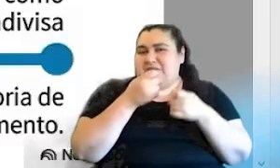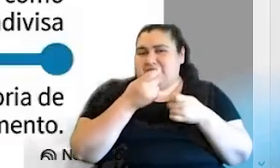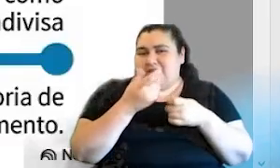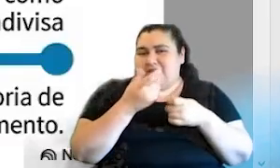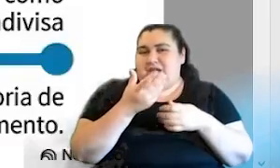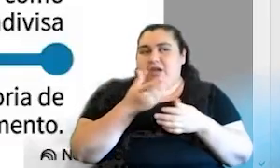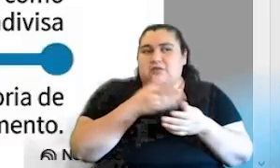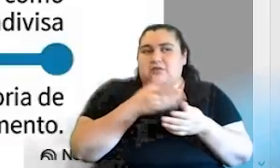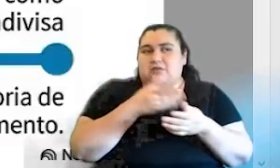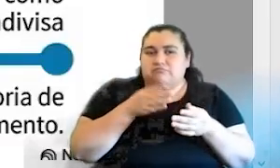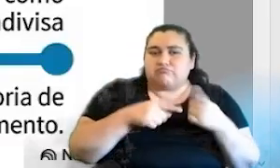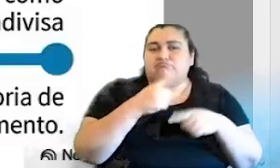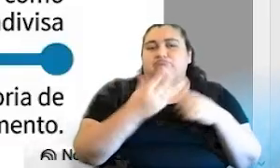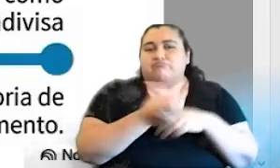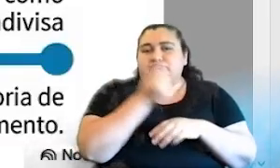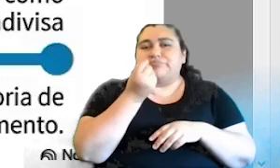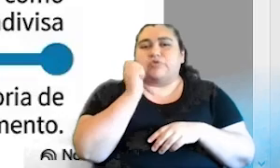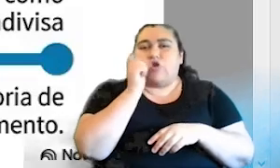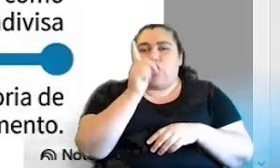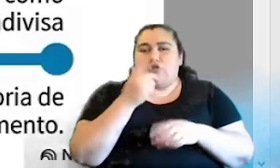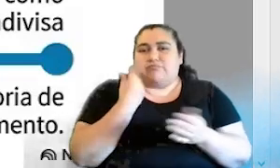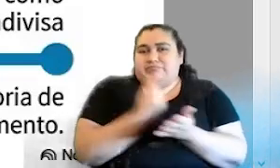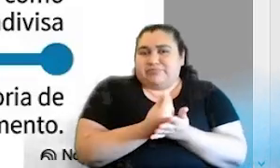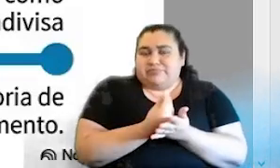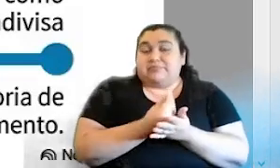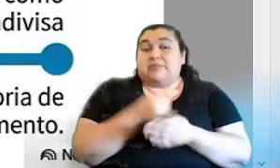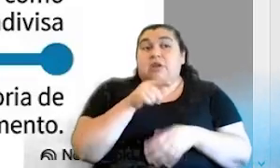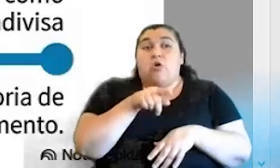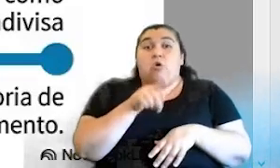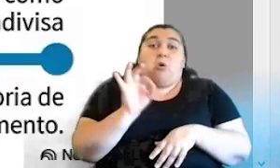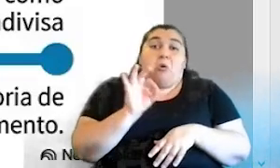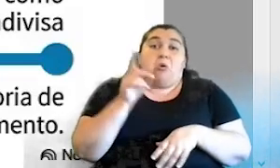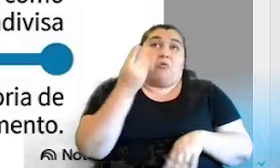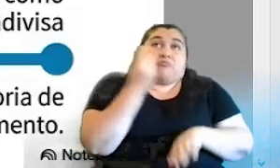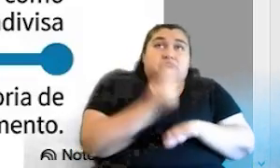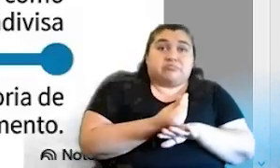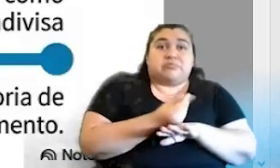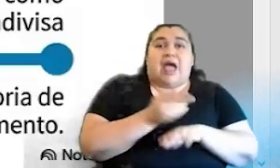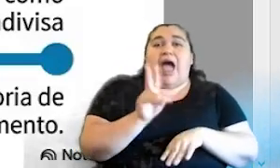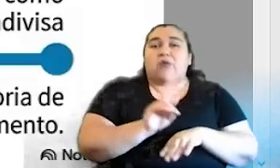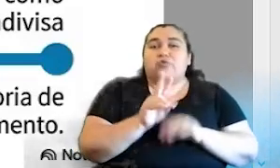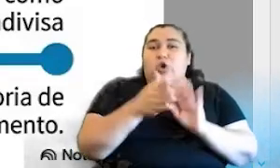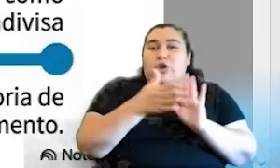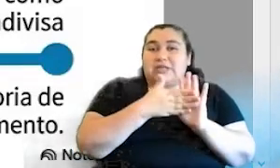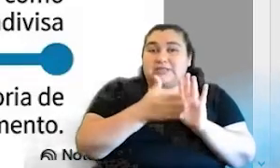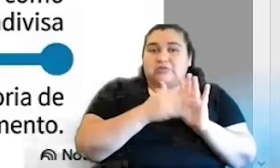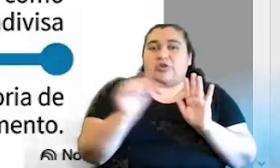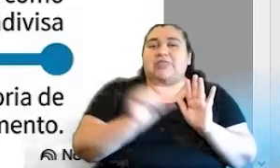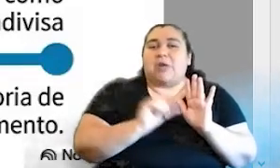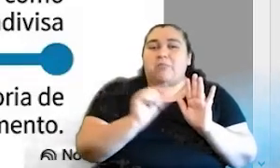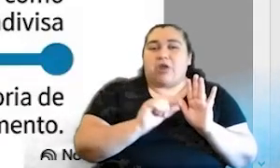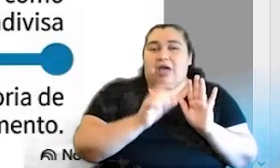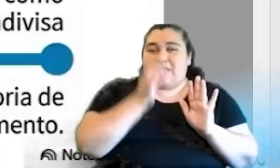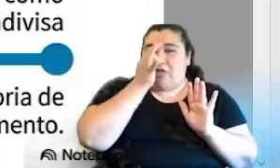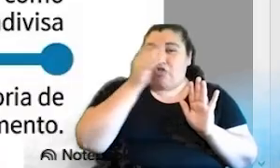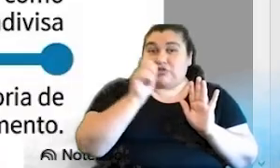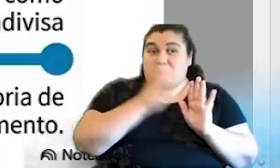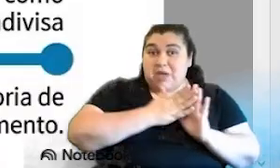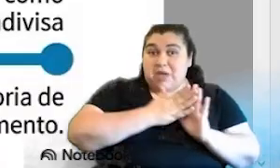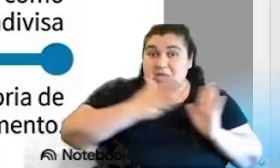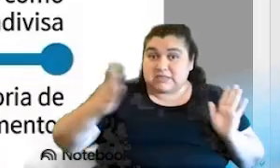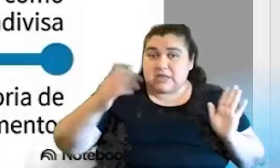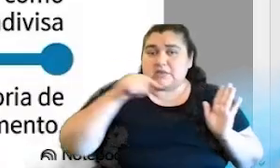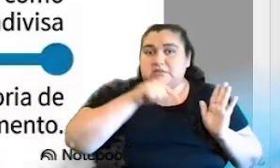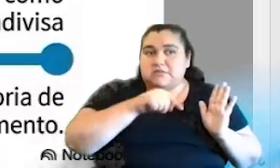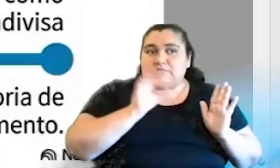tramitaron, la obtuvieron, o bien al permanecer en el país con autorizaciones temporarias durante 12 meses continuos.